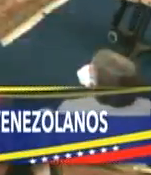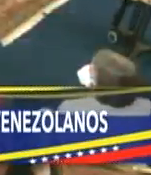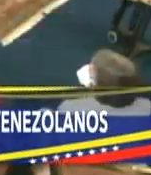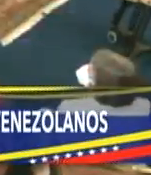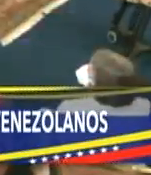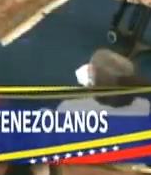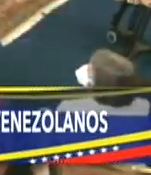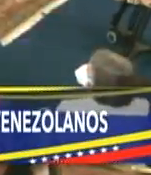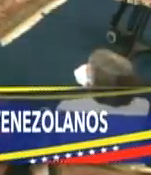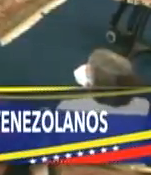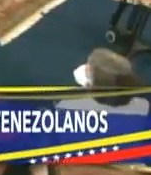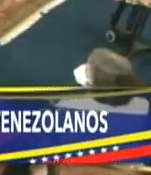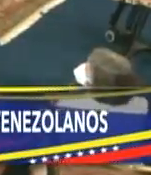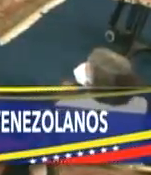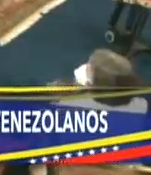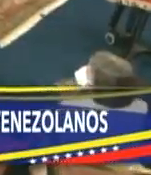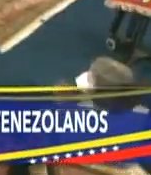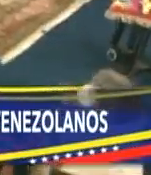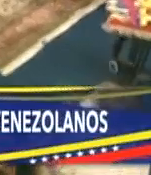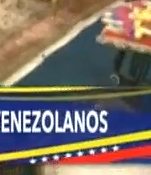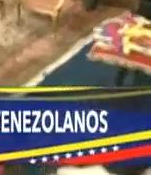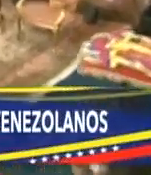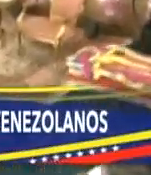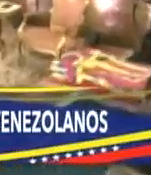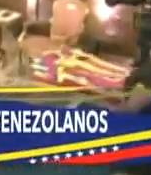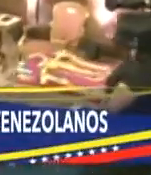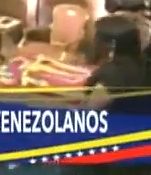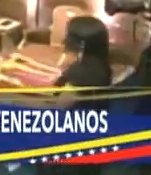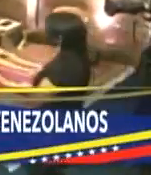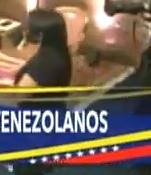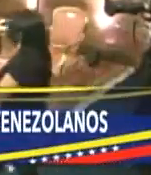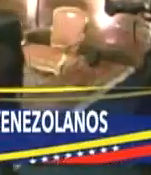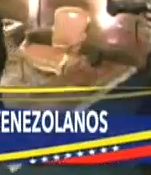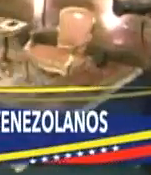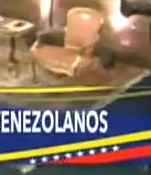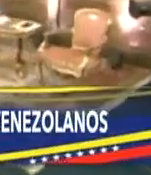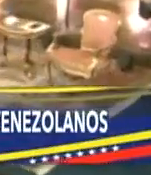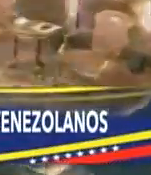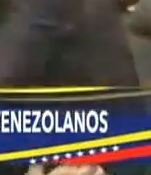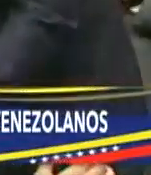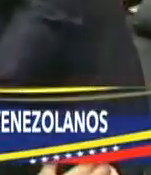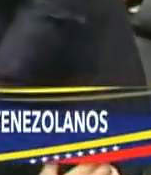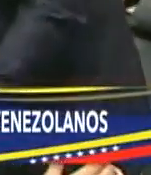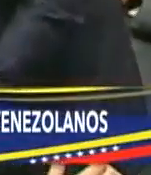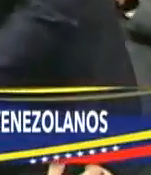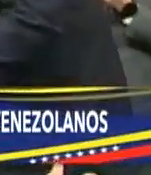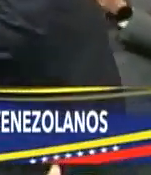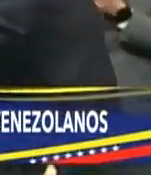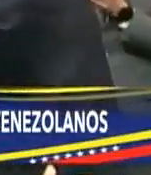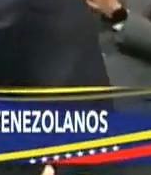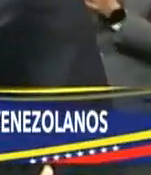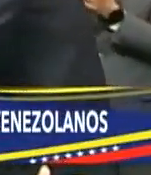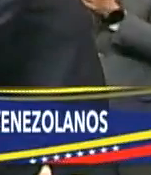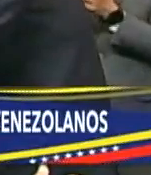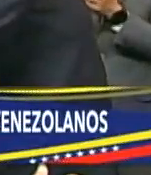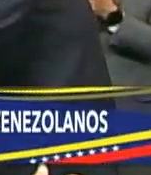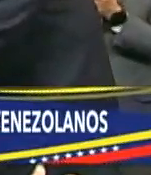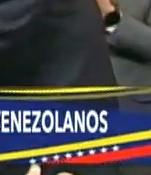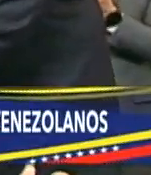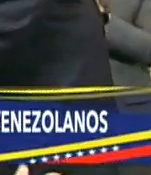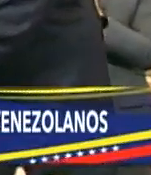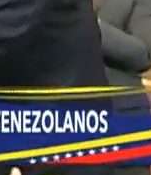Aura además es integrante fundadora del elenco estable de la Compañía Nacional de Teatro. Sus interpretaciones inauguraron la televisión nacional